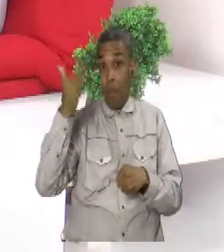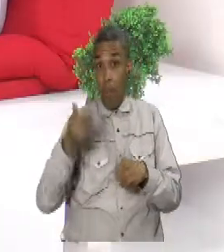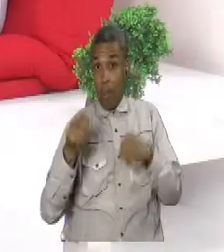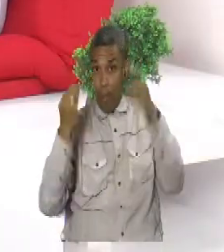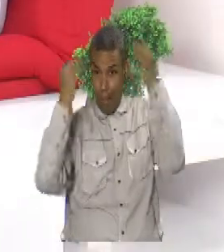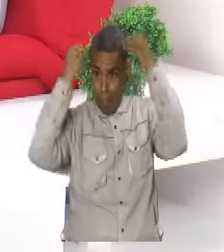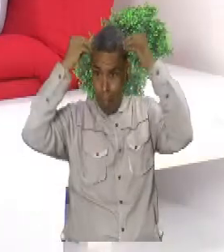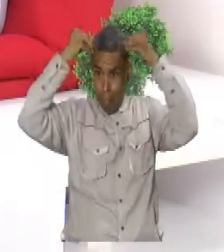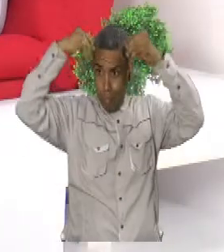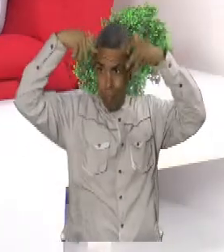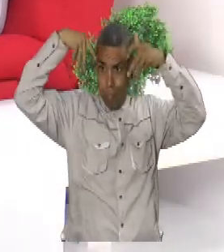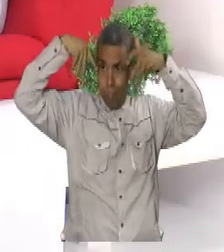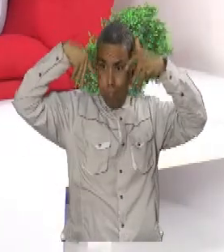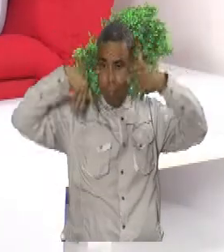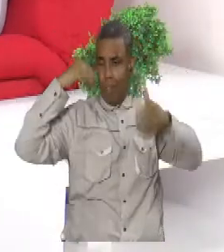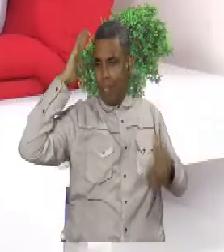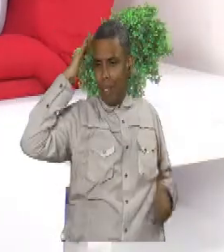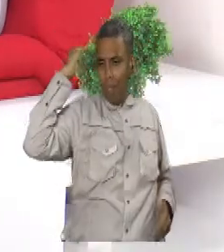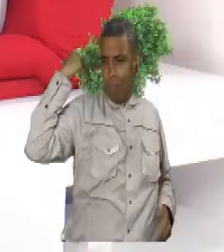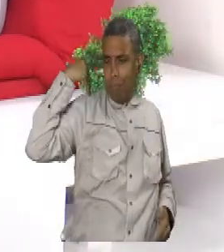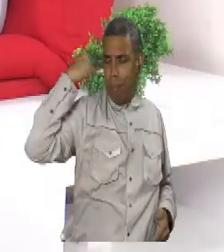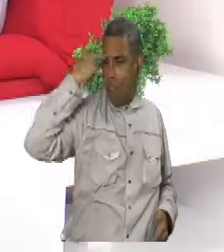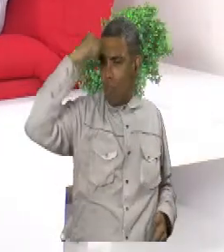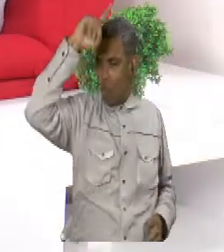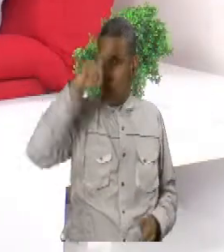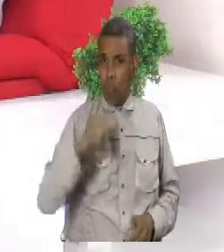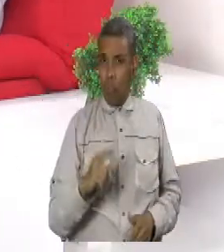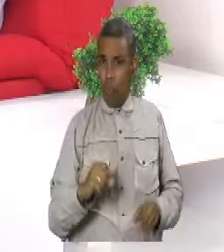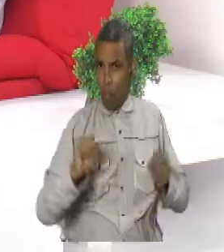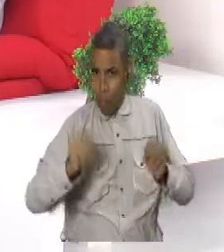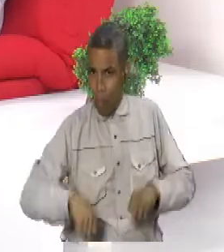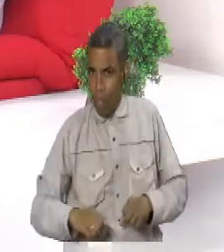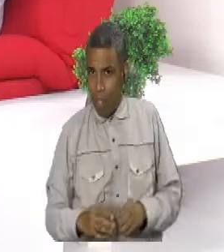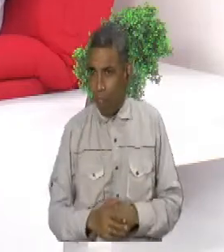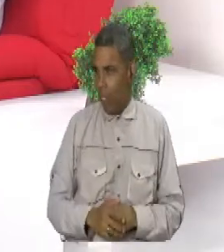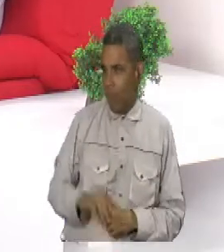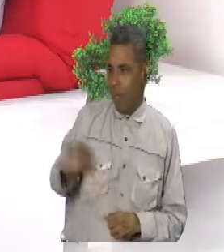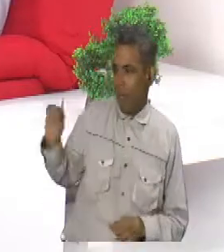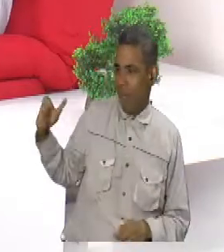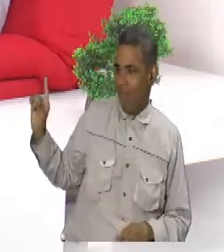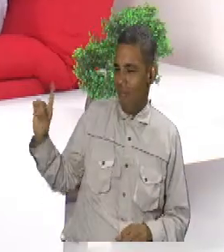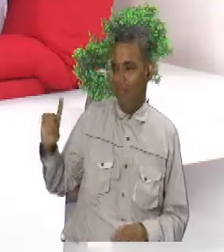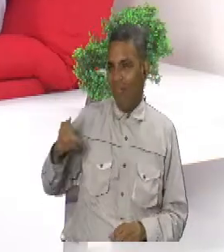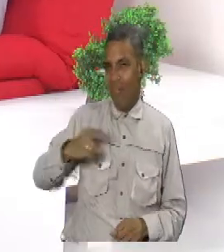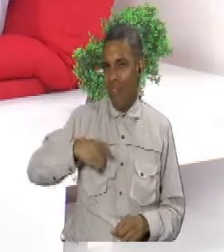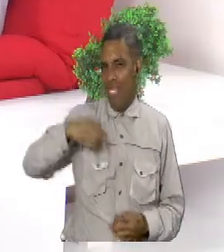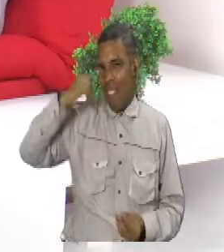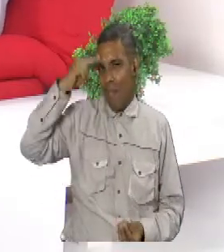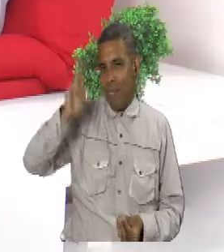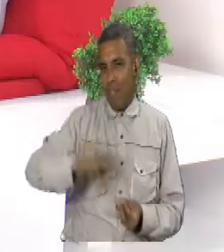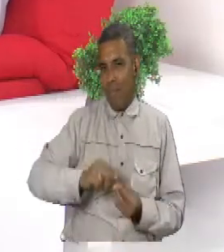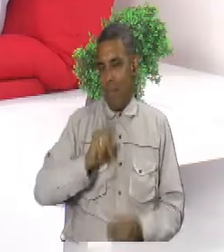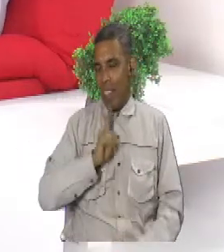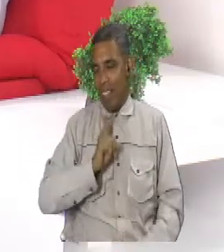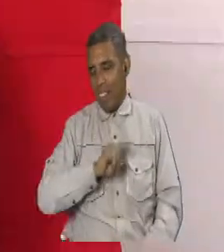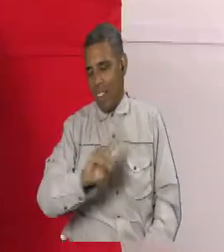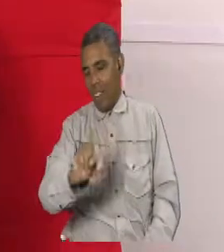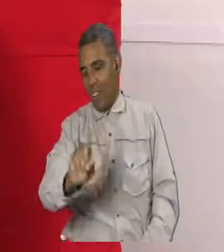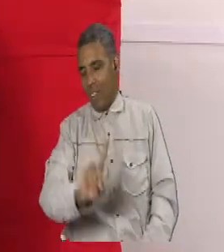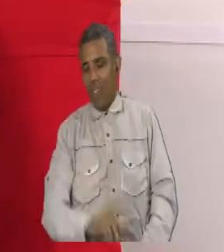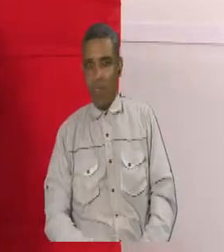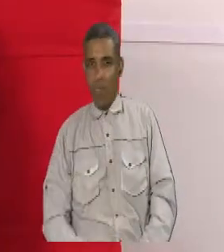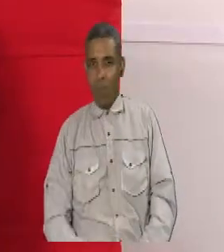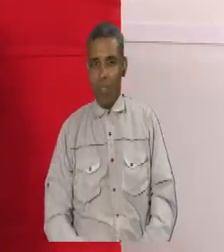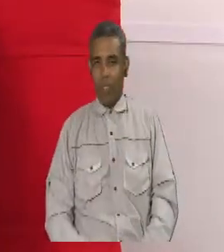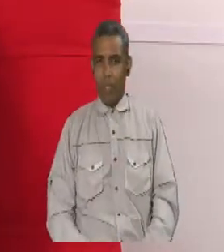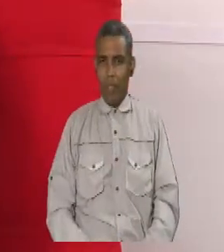¿Ve? Lo no, que se quiten el pelo, no, no es la solución. No, para nada. Hay muchos pacientes que llegan y al consultorio que